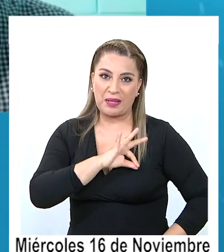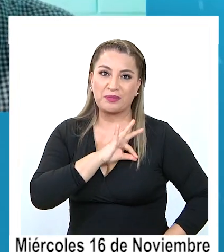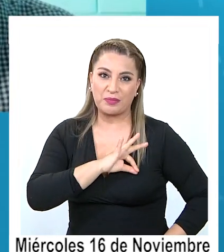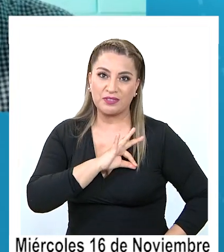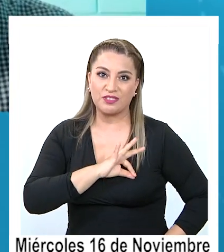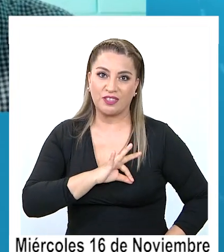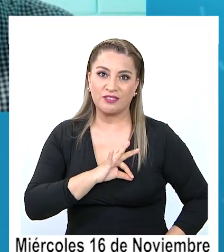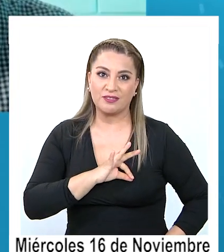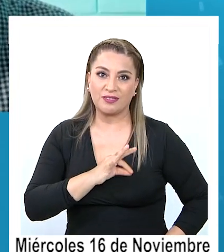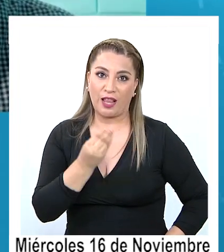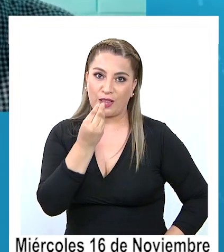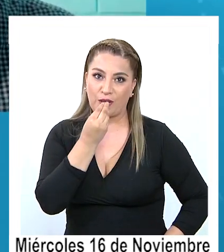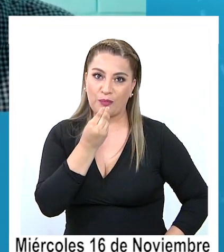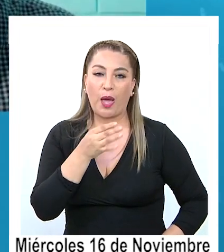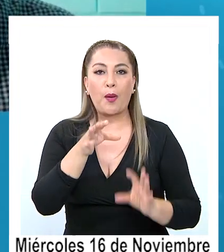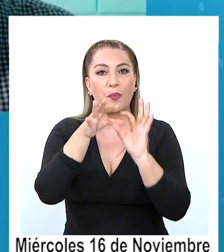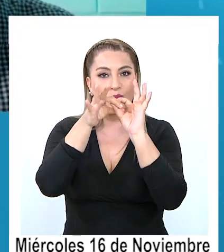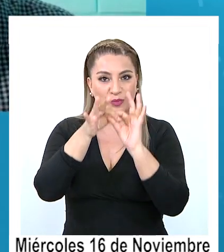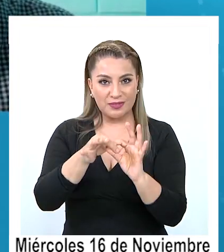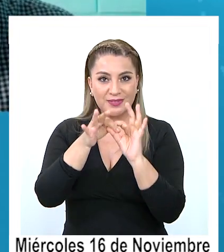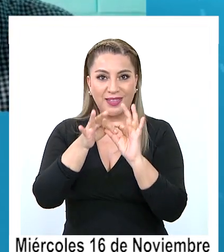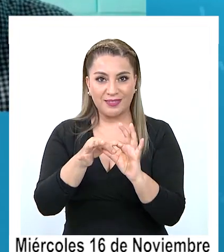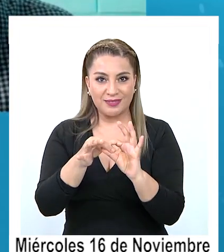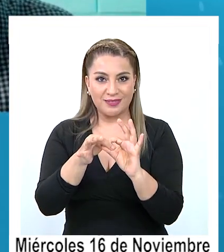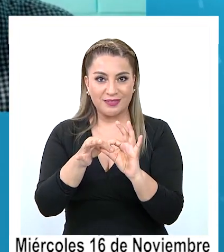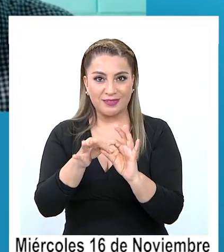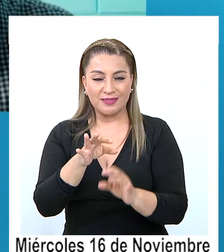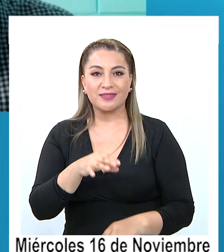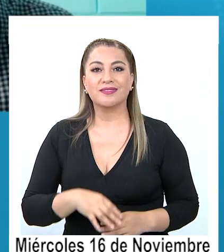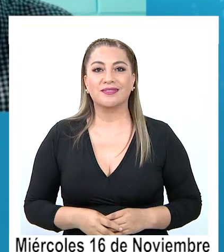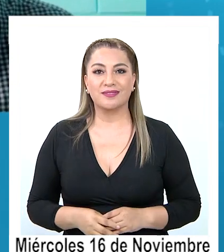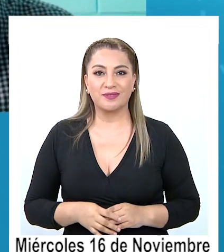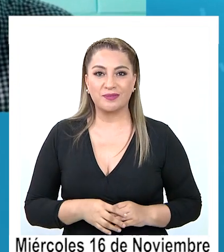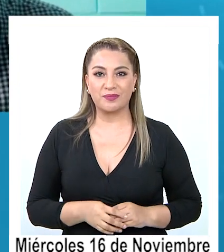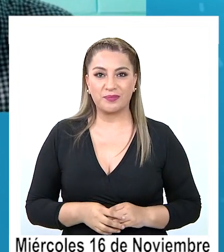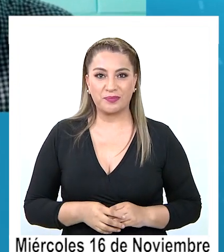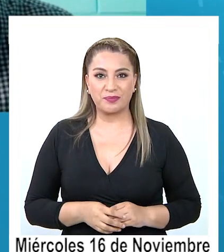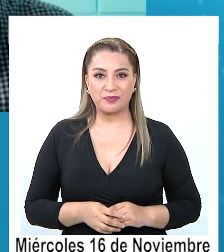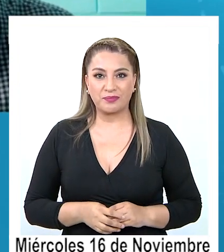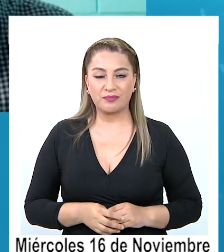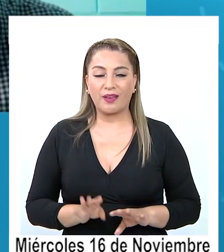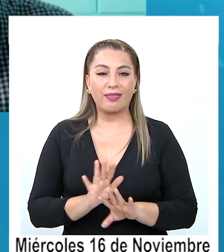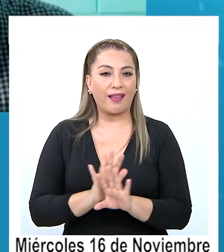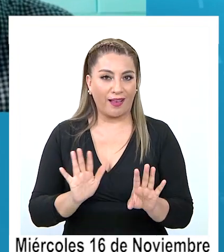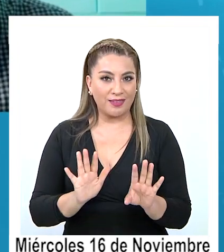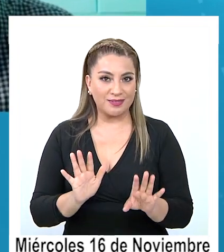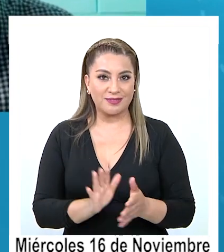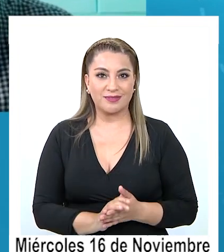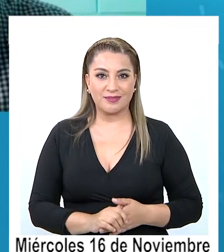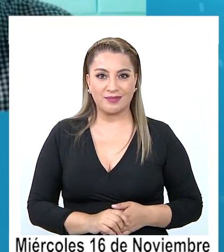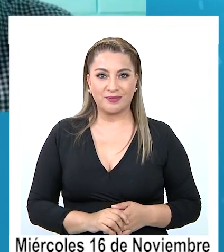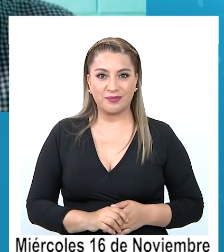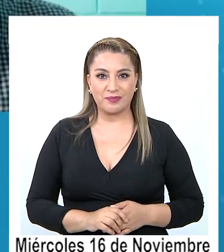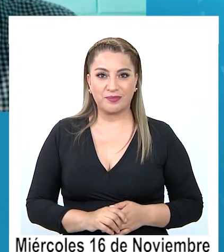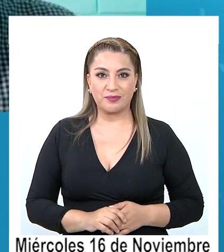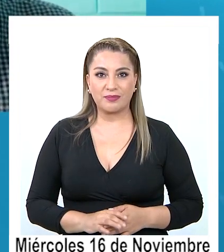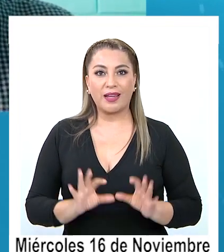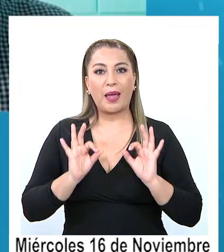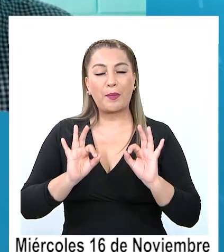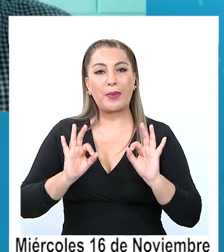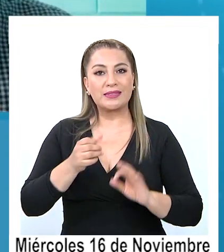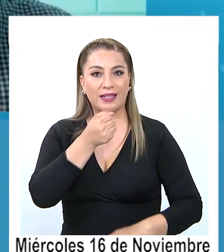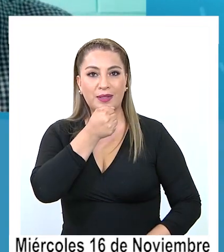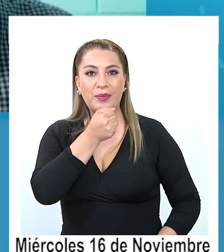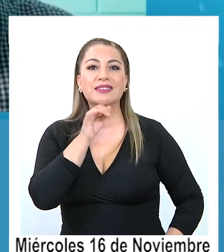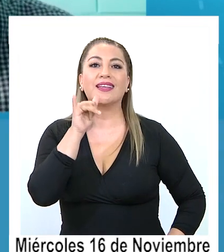¿cierto?, de alimentos. Muchas gracias, ¿cierto?, magistrado, por esta entrevista. No hay de qué. Qué bien. Especial de